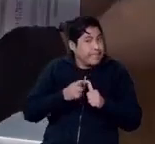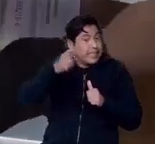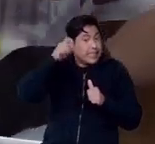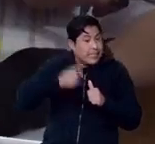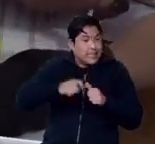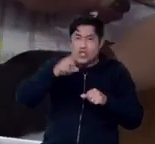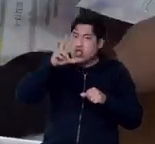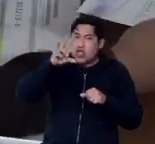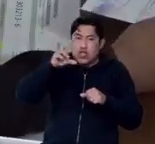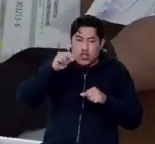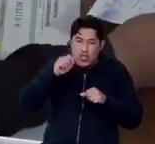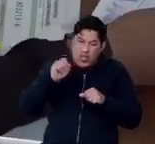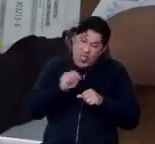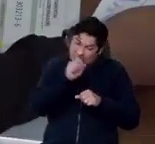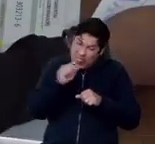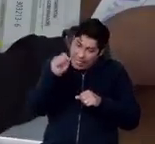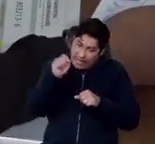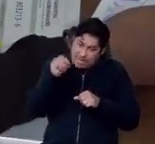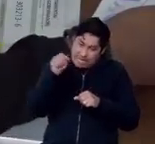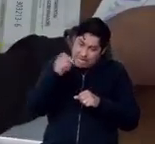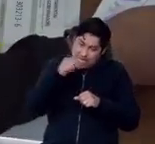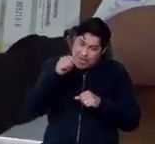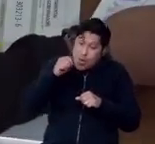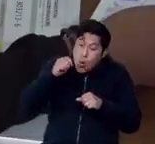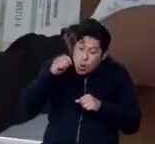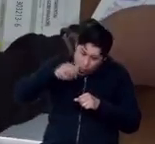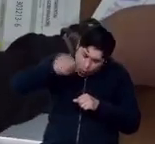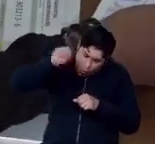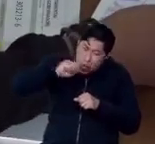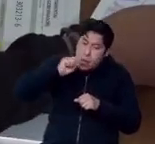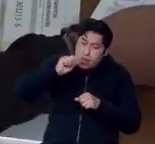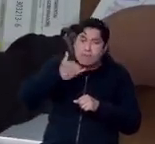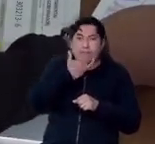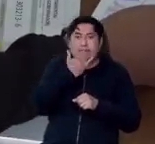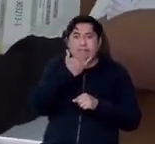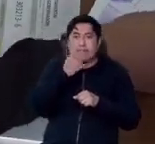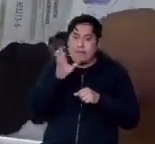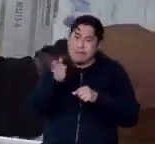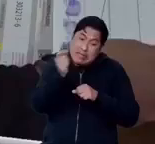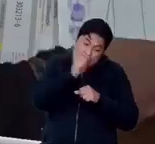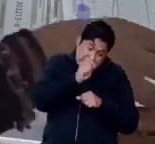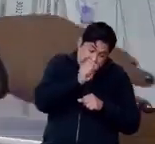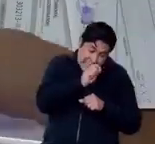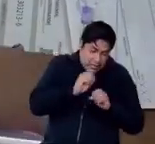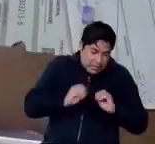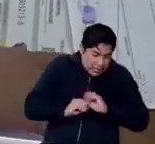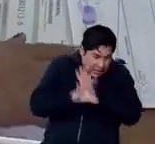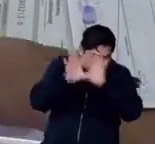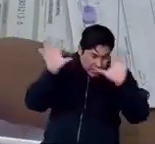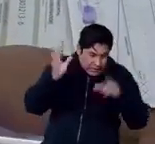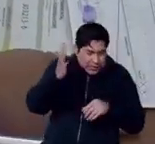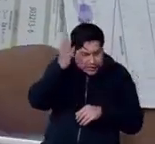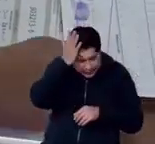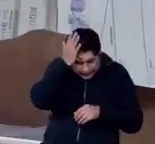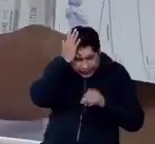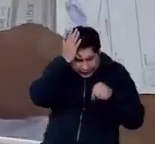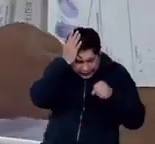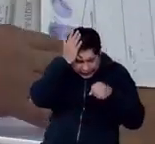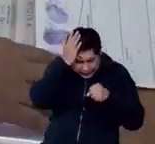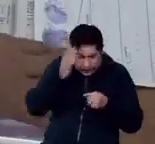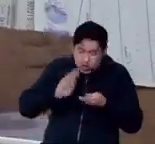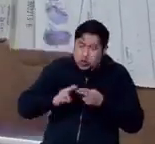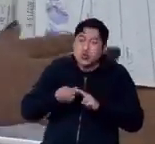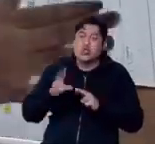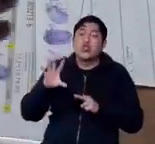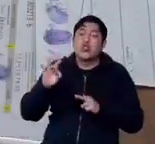Primero, debes saber que no se debe sobrescribir ni tachar el acta. Si por error lo hicieron, deben explicar o hacer la aclaración de la sobrescritura en